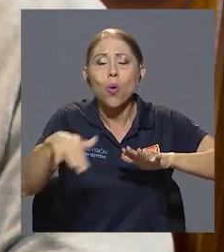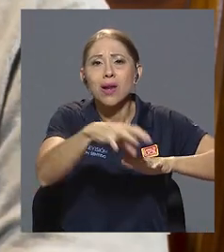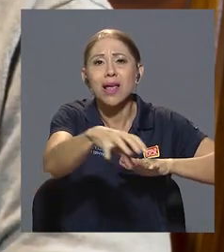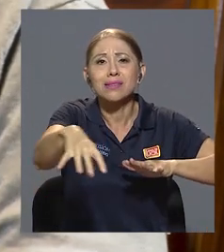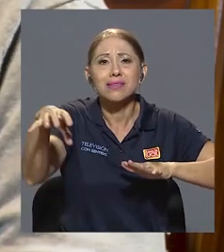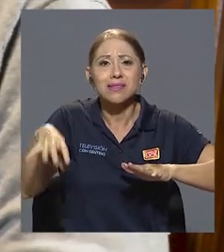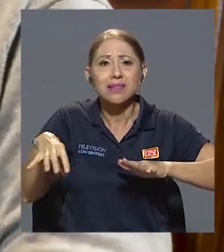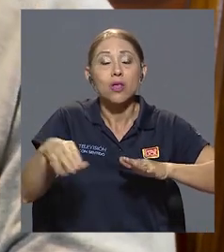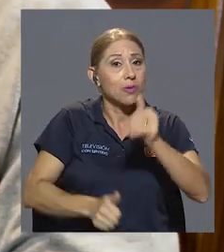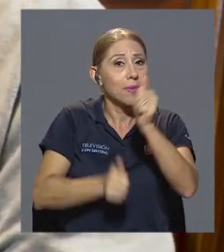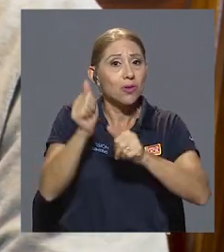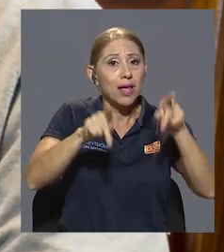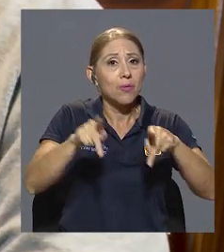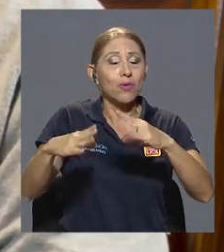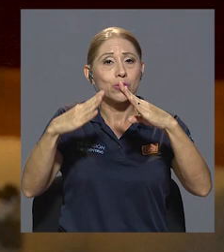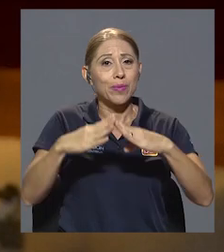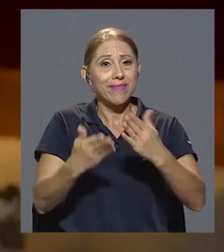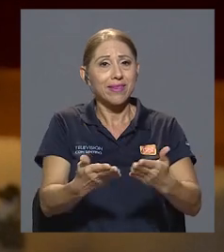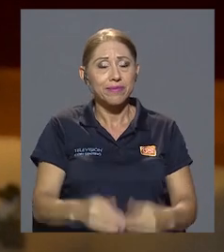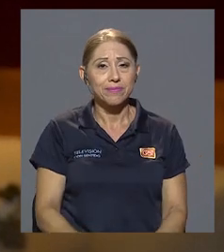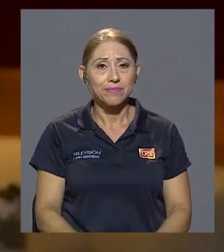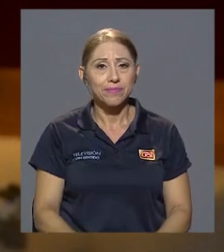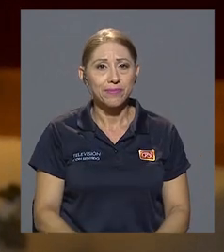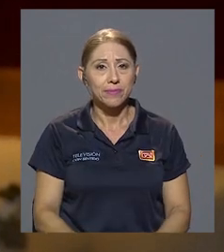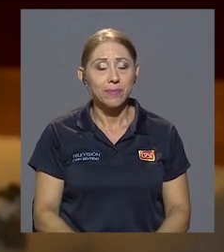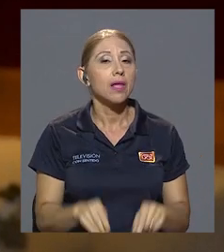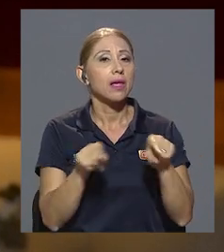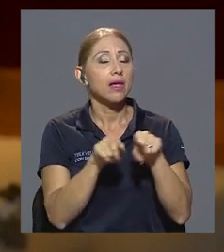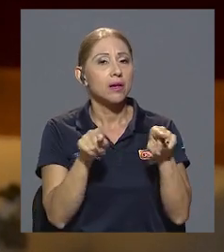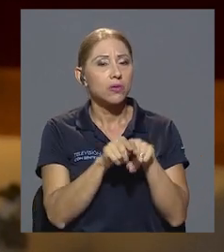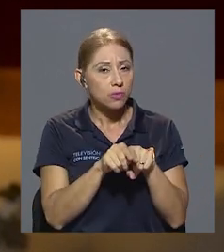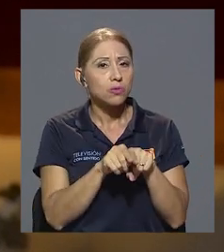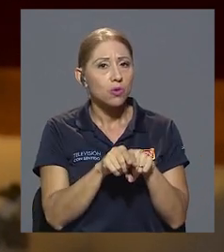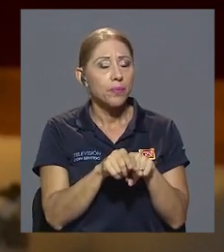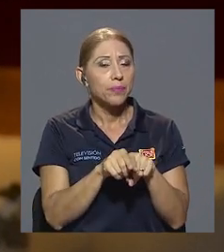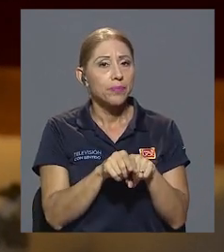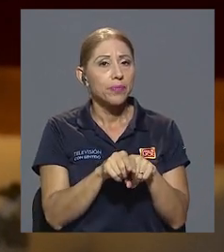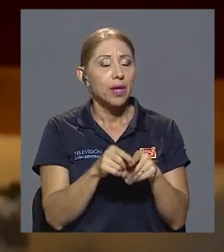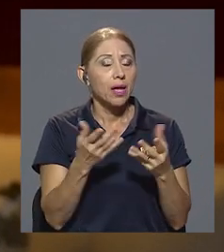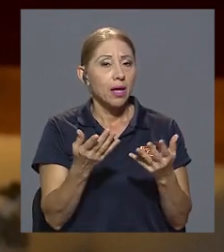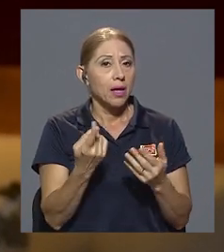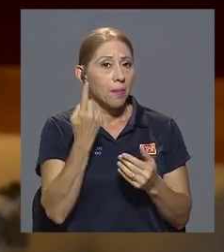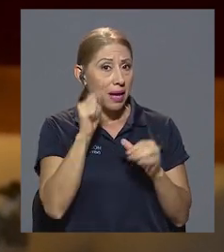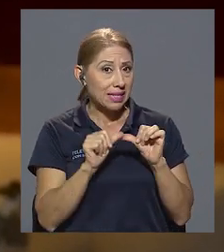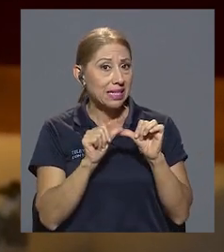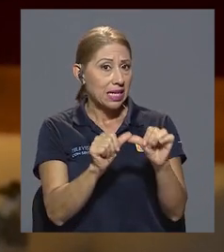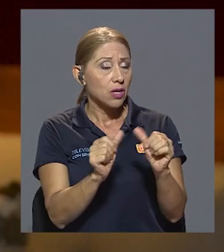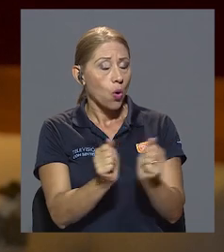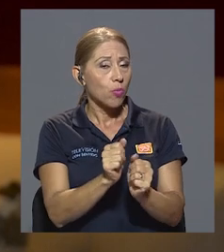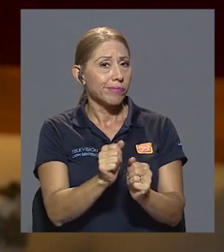donde vive la inmensa mayoría de la población se trataría incluso para seguir con la misma